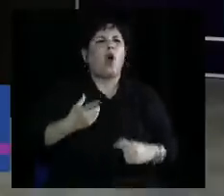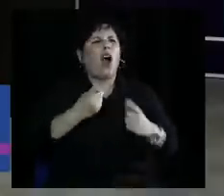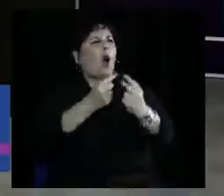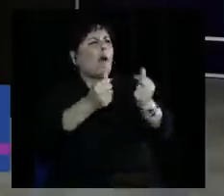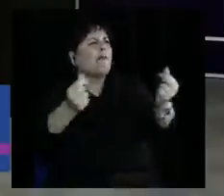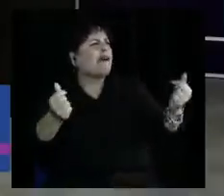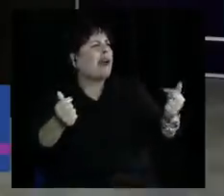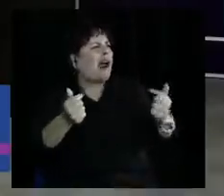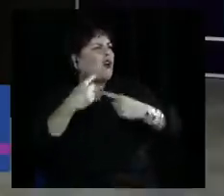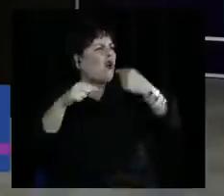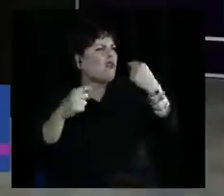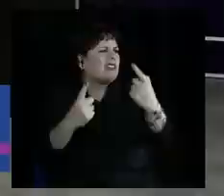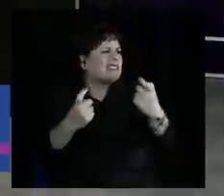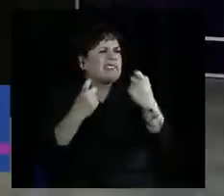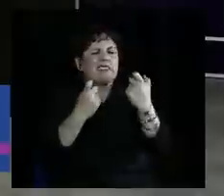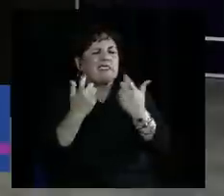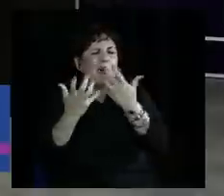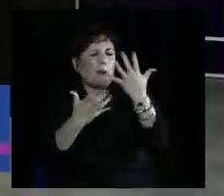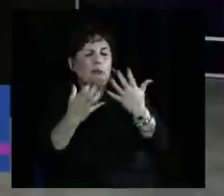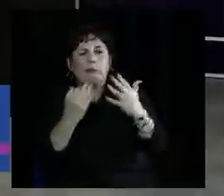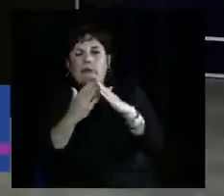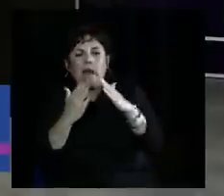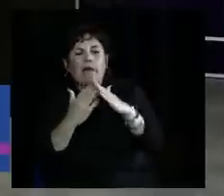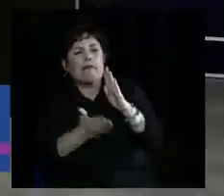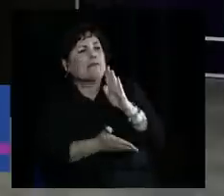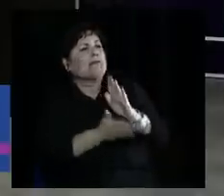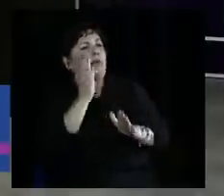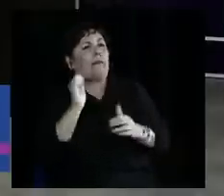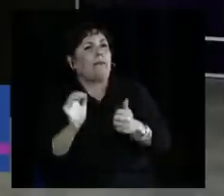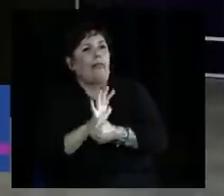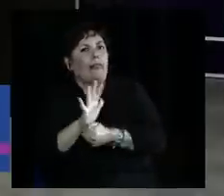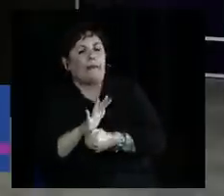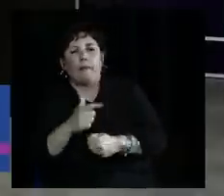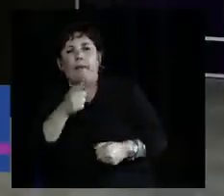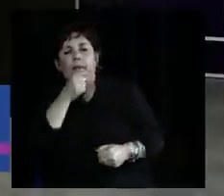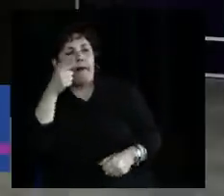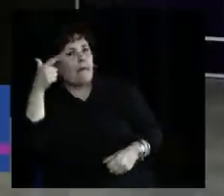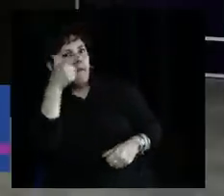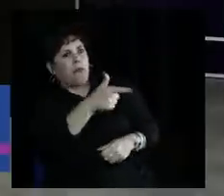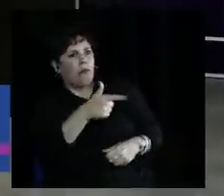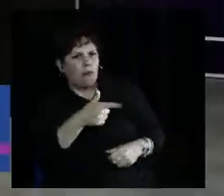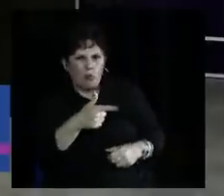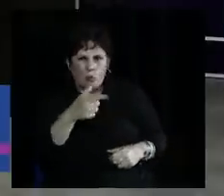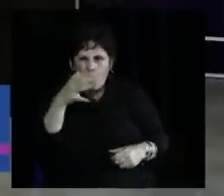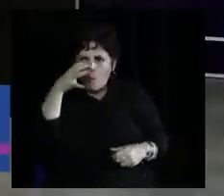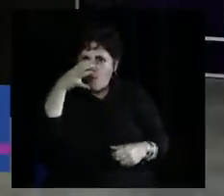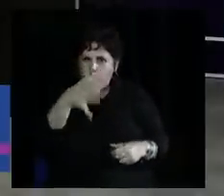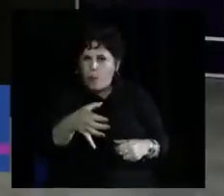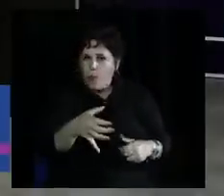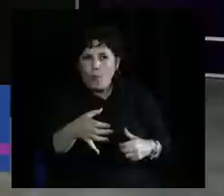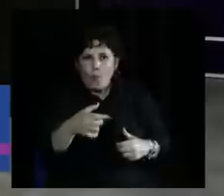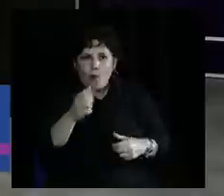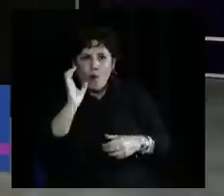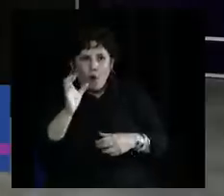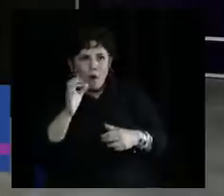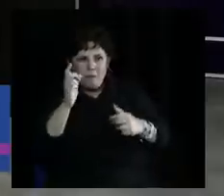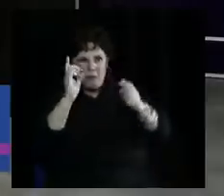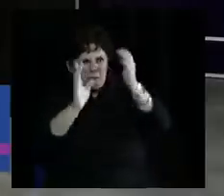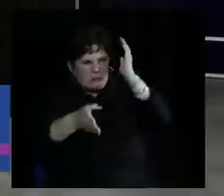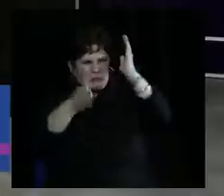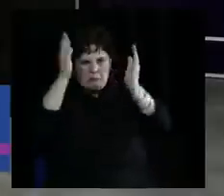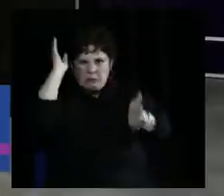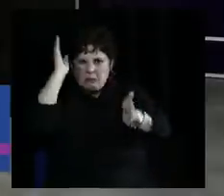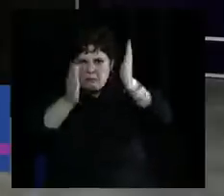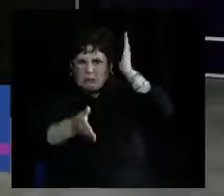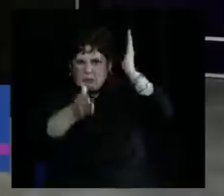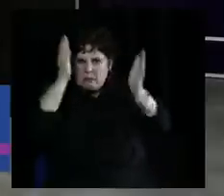algunas necesidades que tenía en su casa en el marco de la pandemia. O sea, hay una brutalidad constante en Colombia de represión